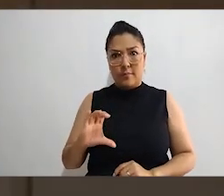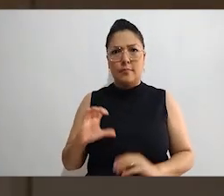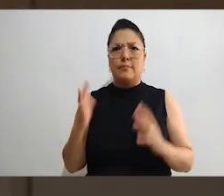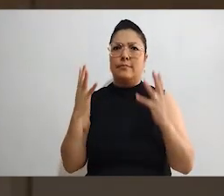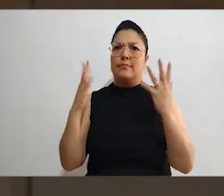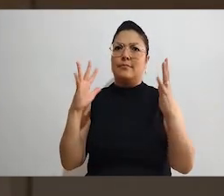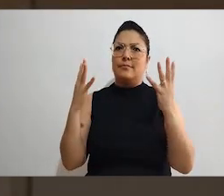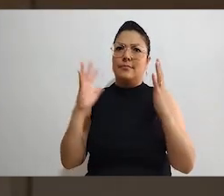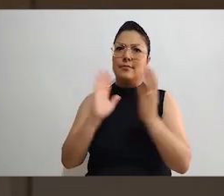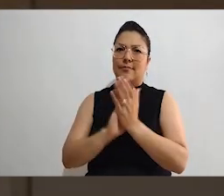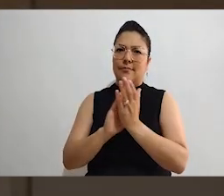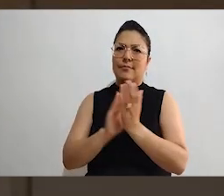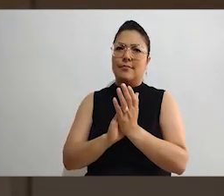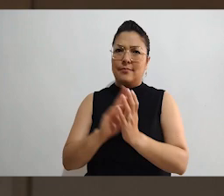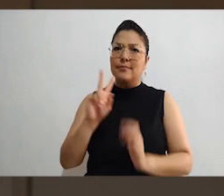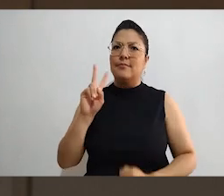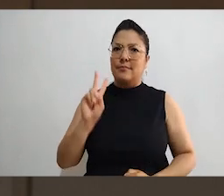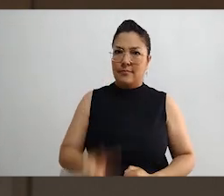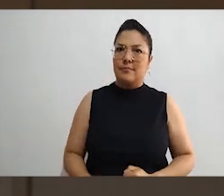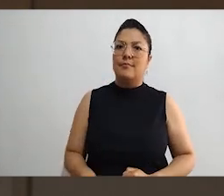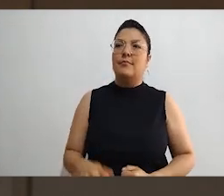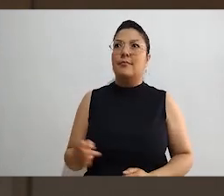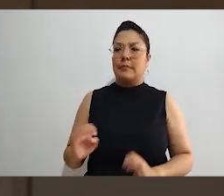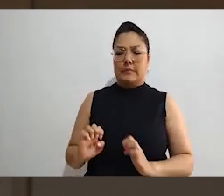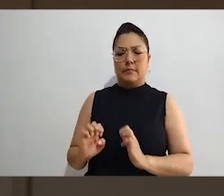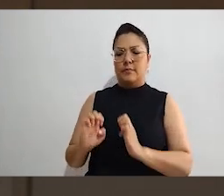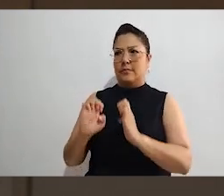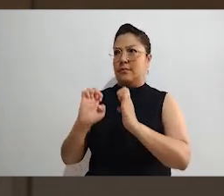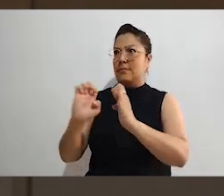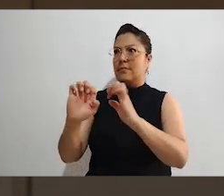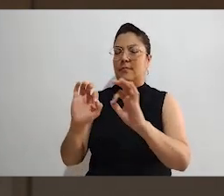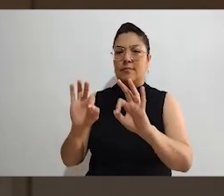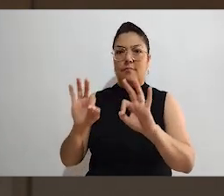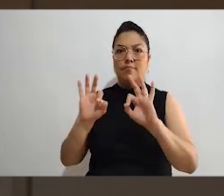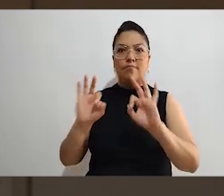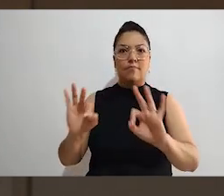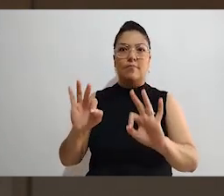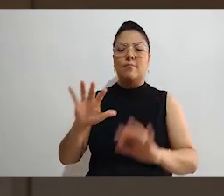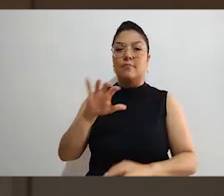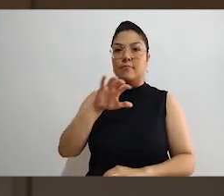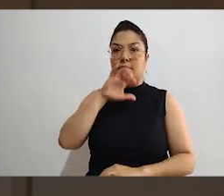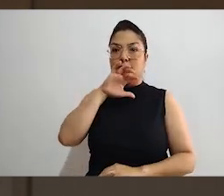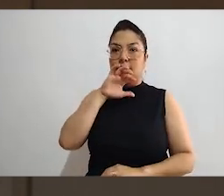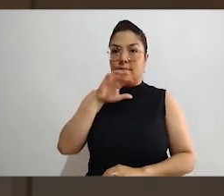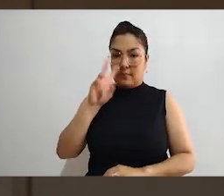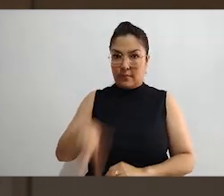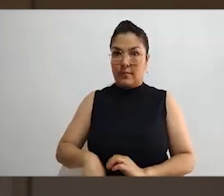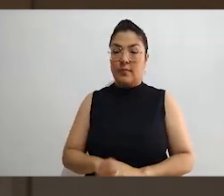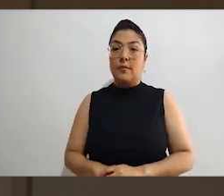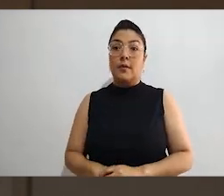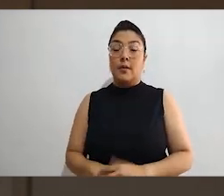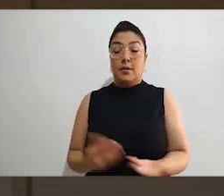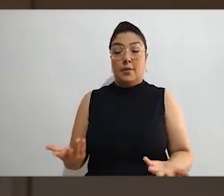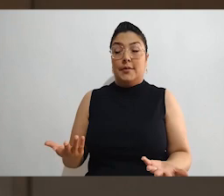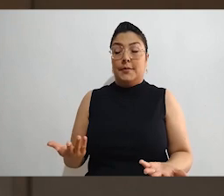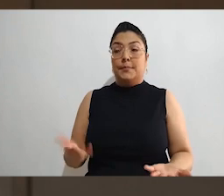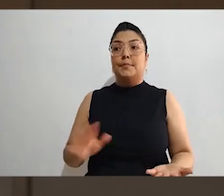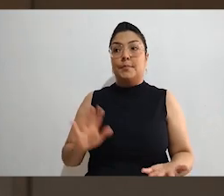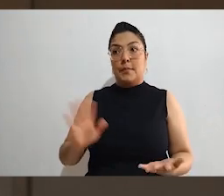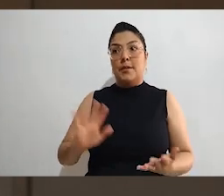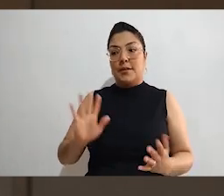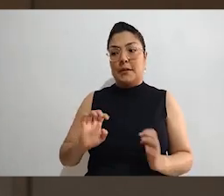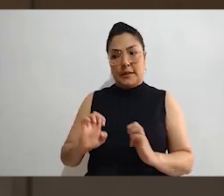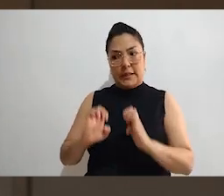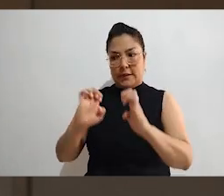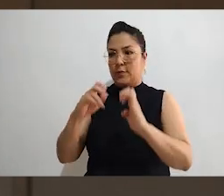Coahuila por su nueva sede. De verdad es gratificante que como organismos autónomos tengamos un espacio propio